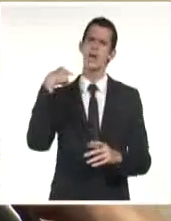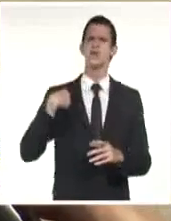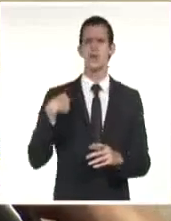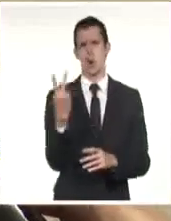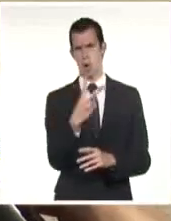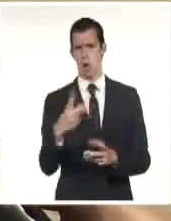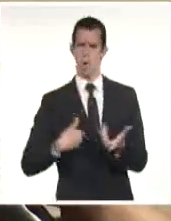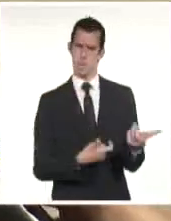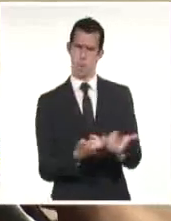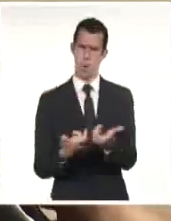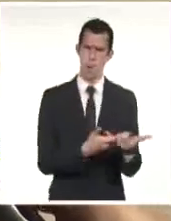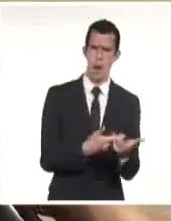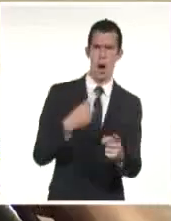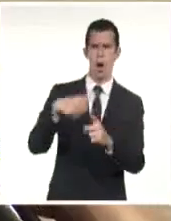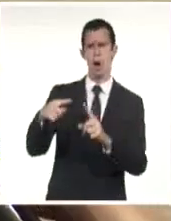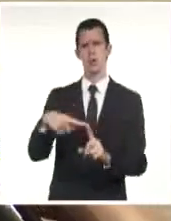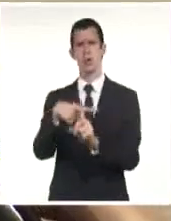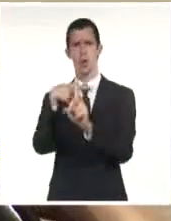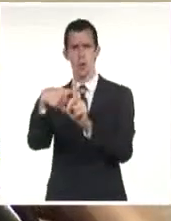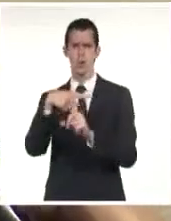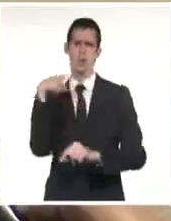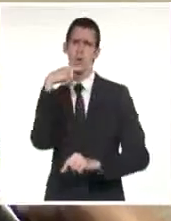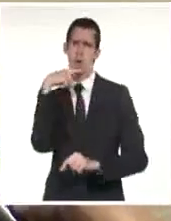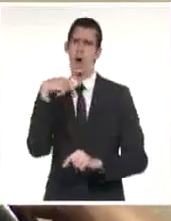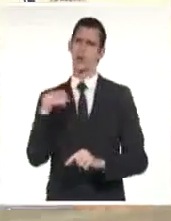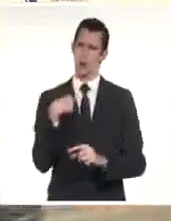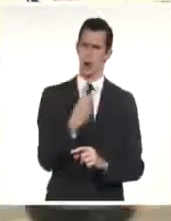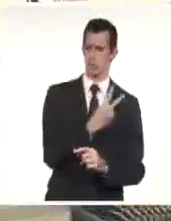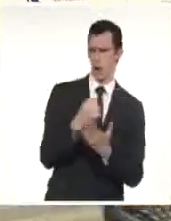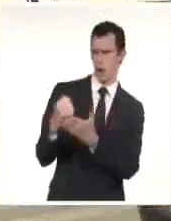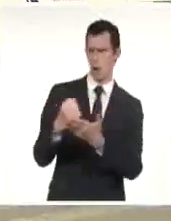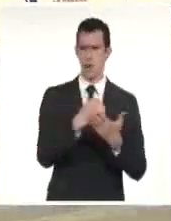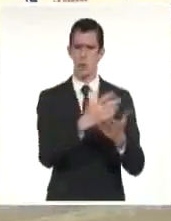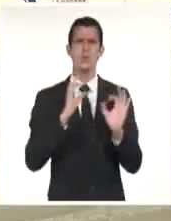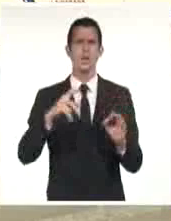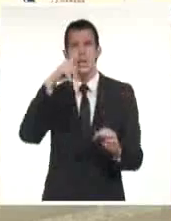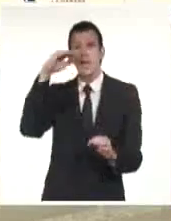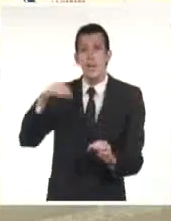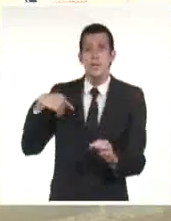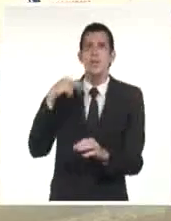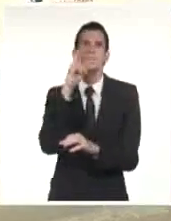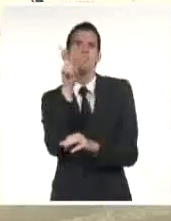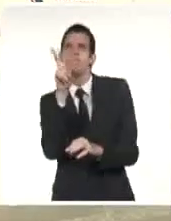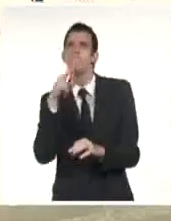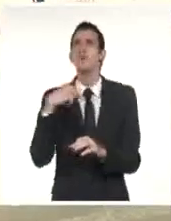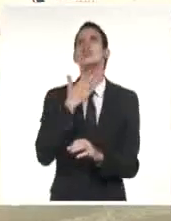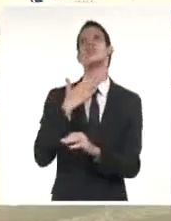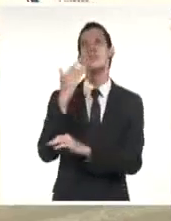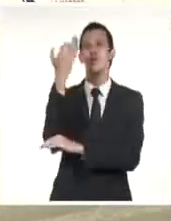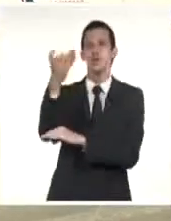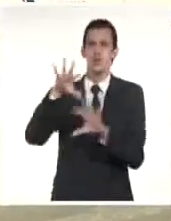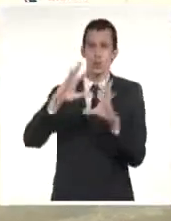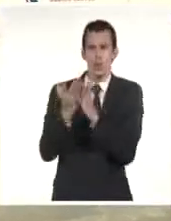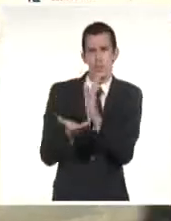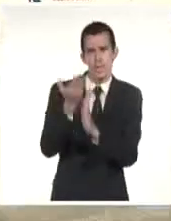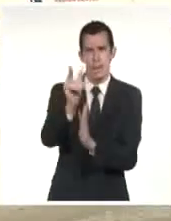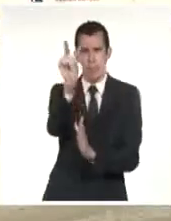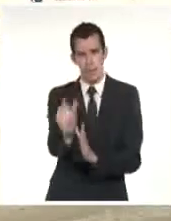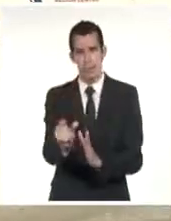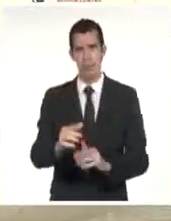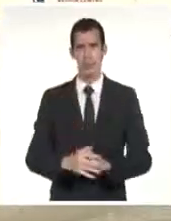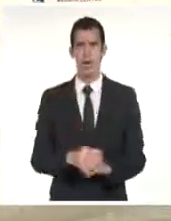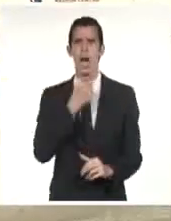me gustó todo el tema de salvar vidas y ayudar a las personas. ¿Qué dice tu mamá? Que hoy no estás con ella, ¿has podido hablar con ella?